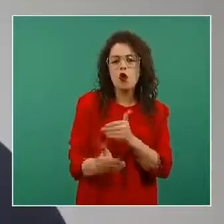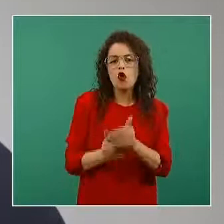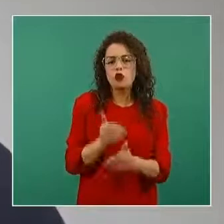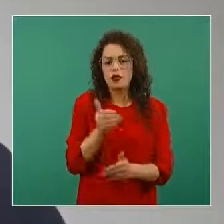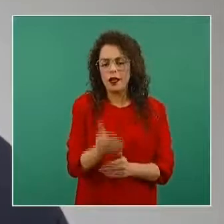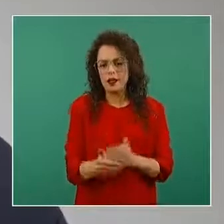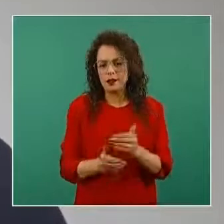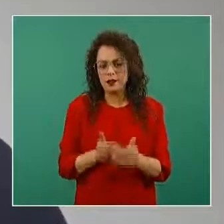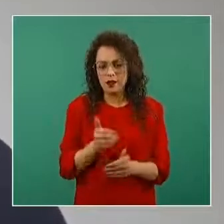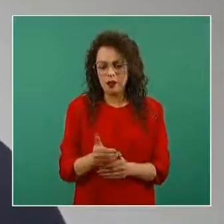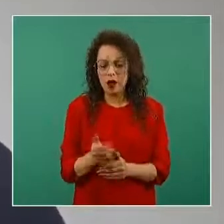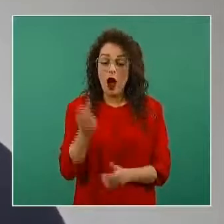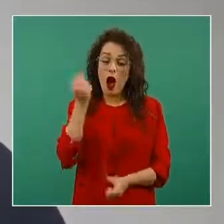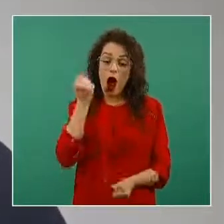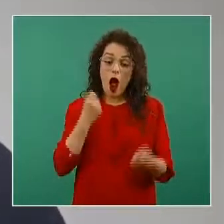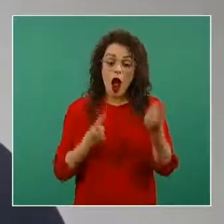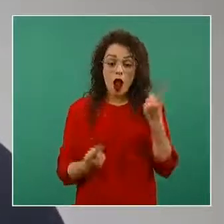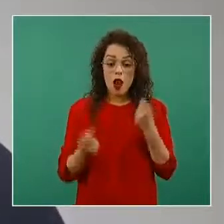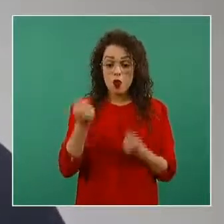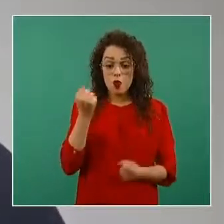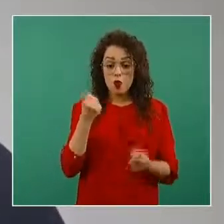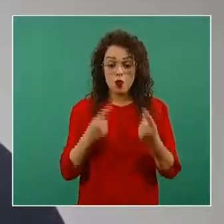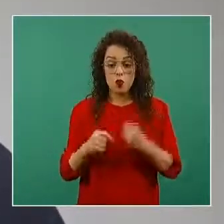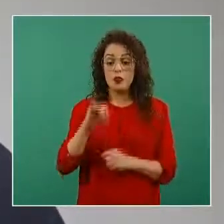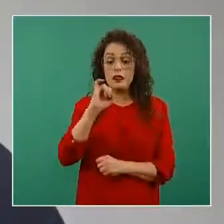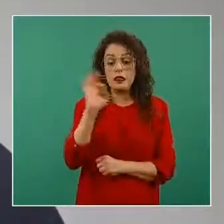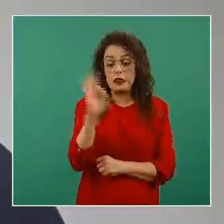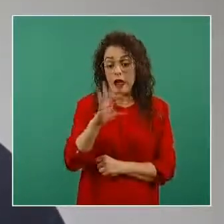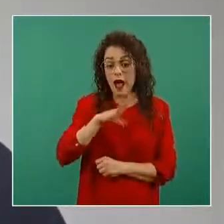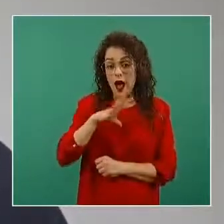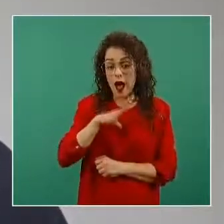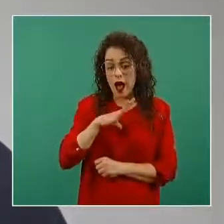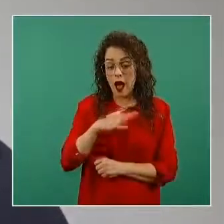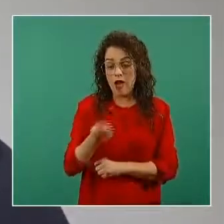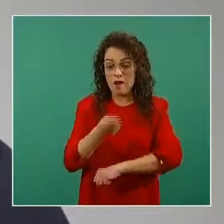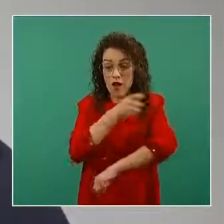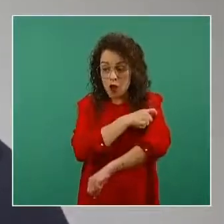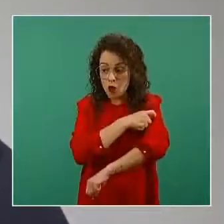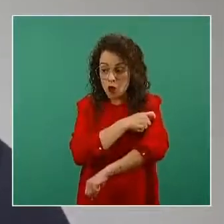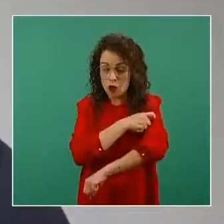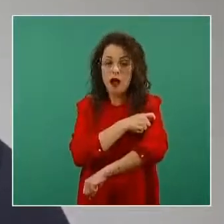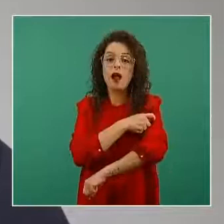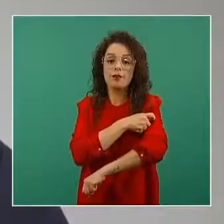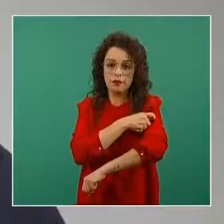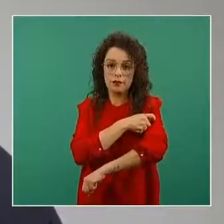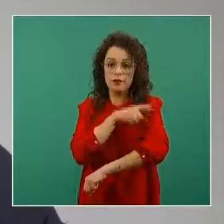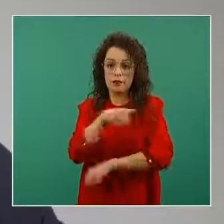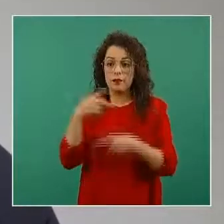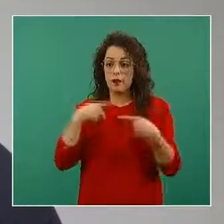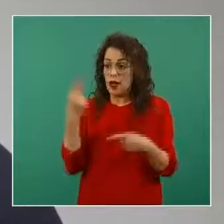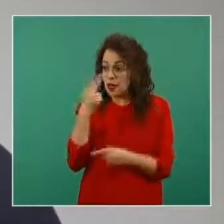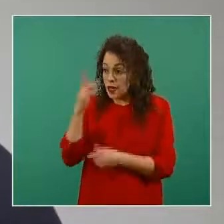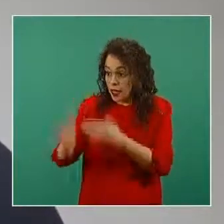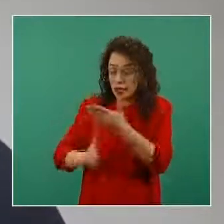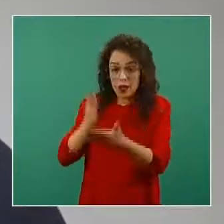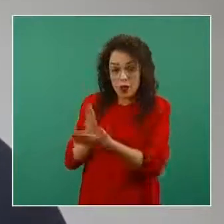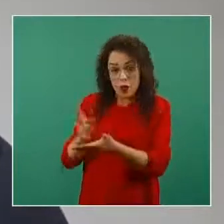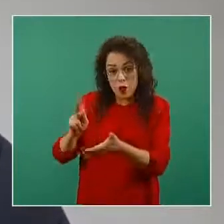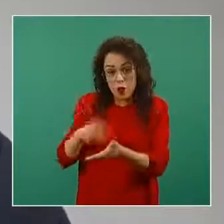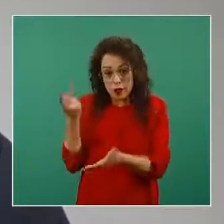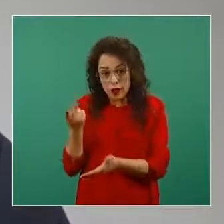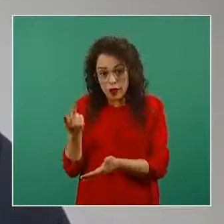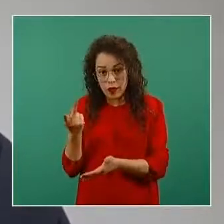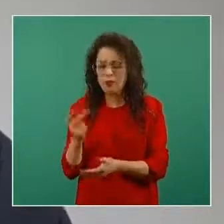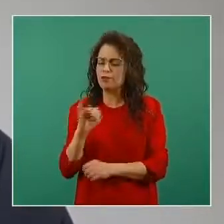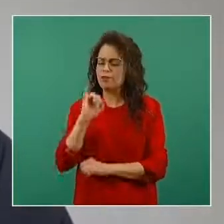reagendamiento, y en algunos casos, si hay vacuna disponible en ese mismo momento en que la persona vuelva otra vez a requerir la vacuna, de seguro le será